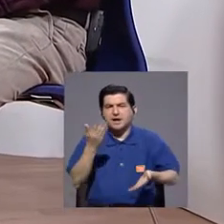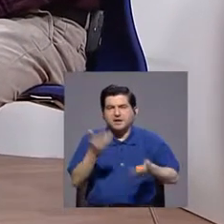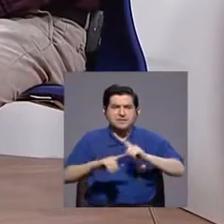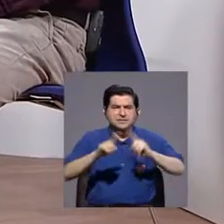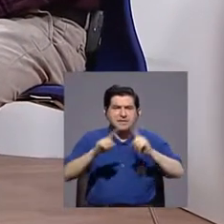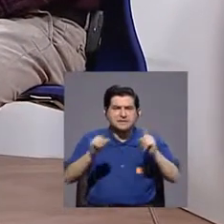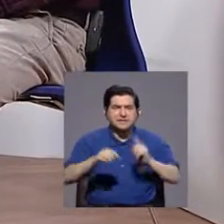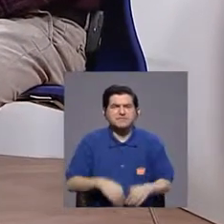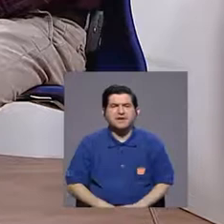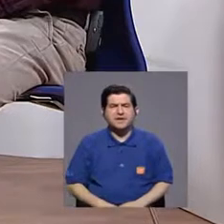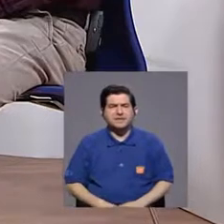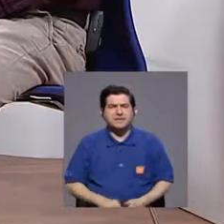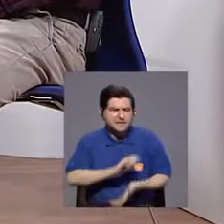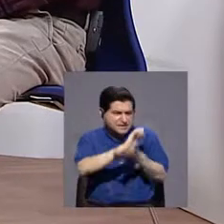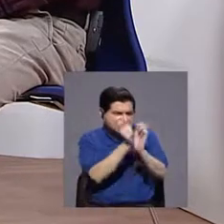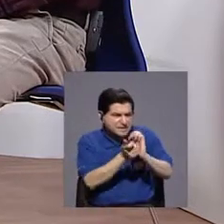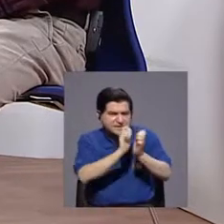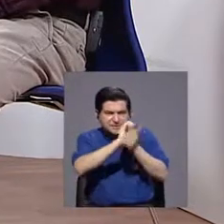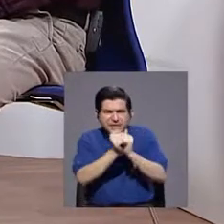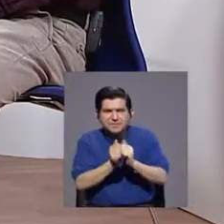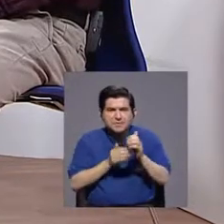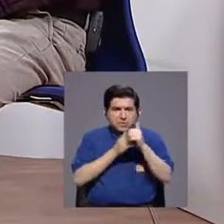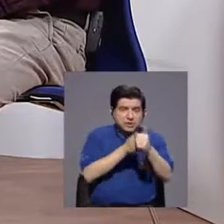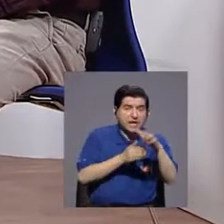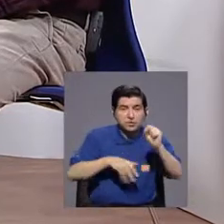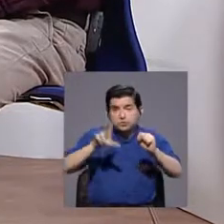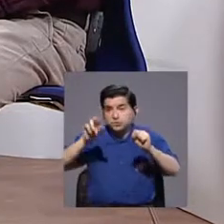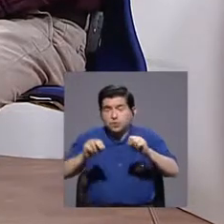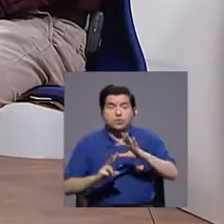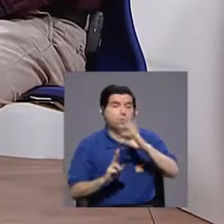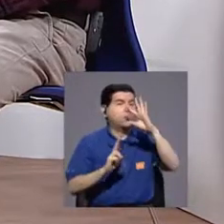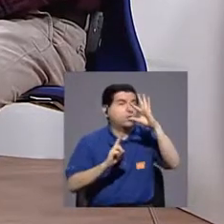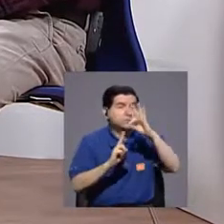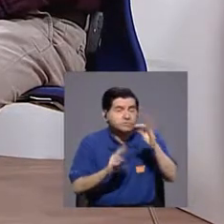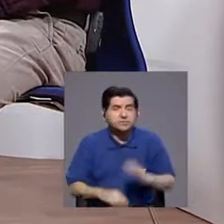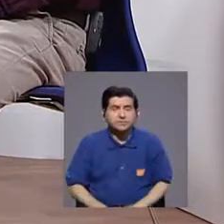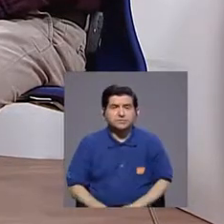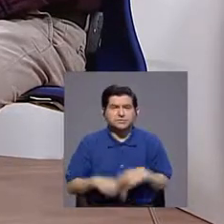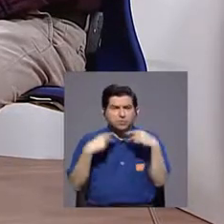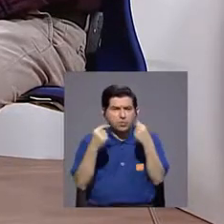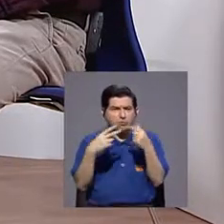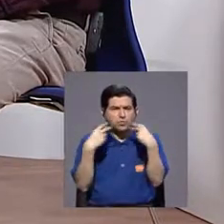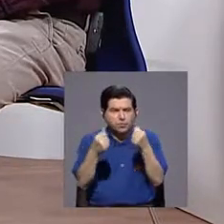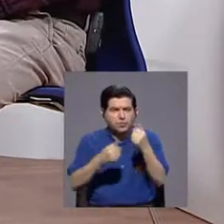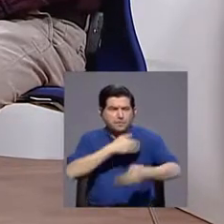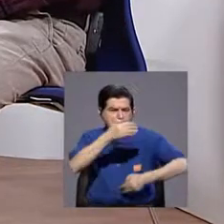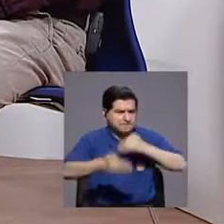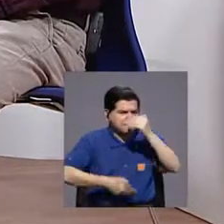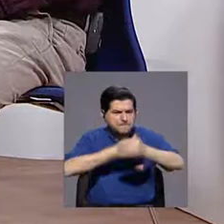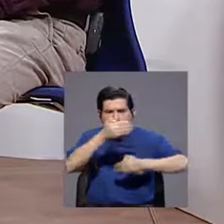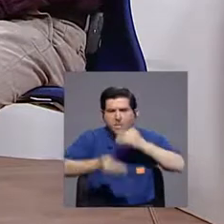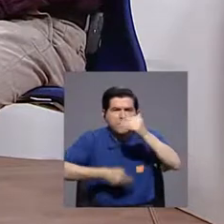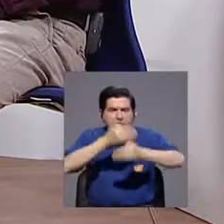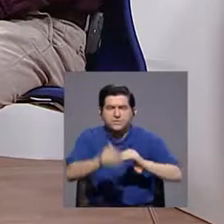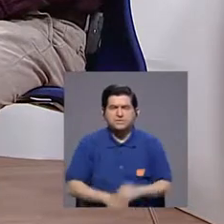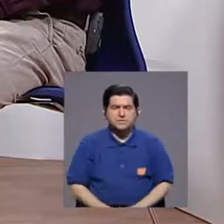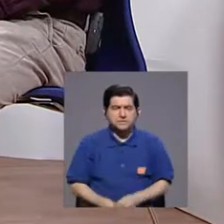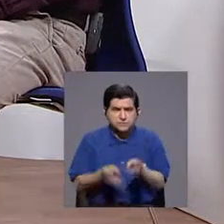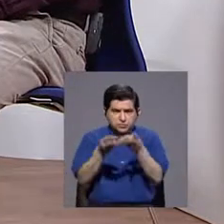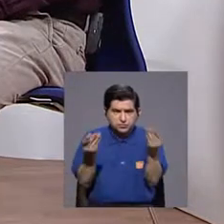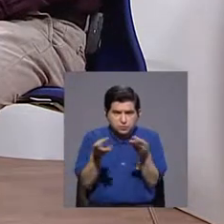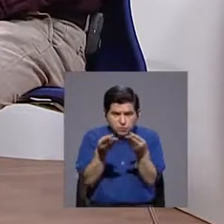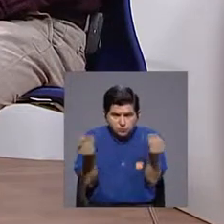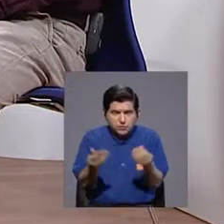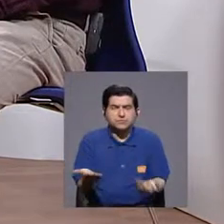la mutagénesis no dirigía digamos que te ofrecen alternativas para acelerar los procesos de digamos de generación de